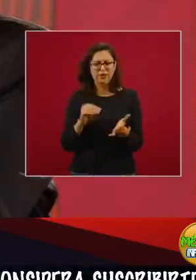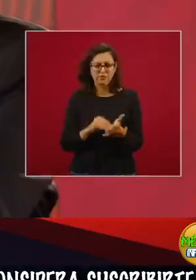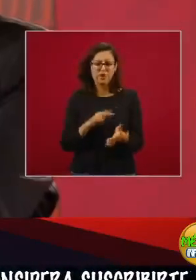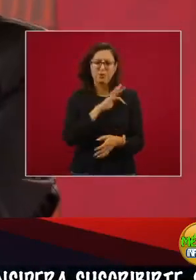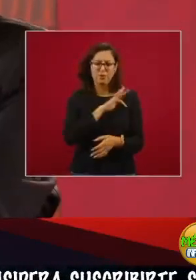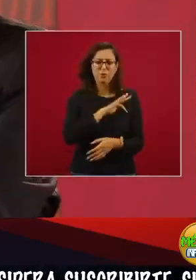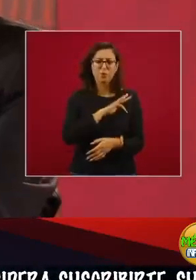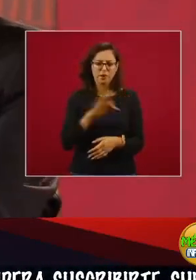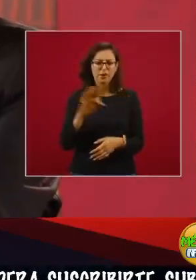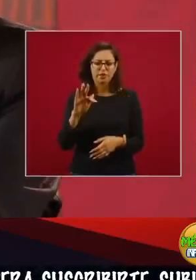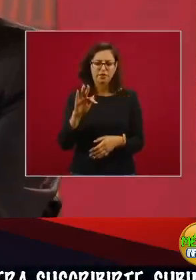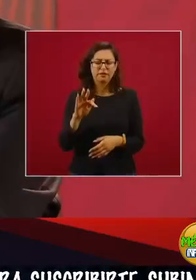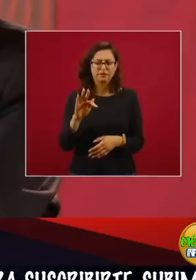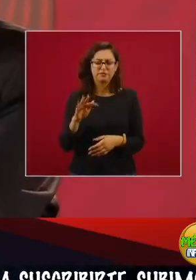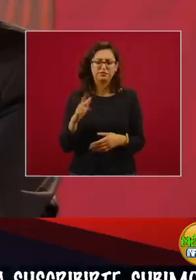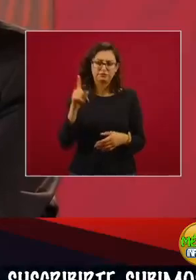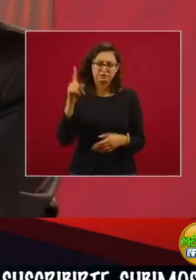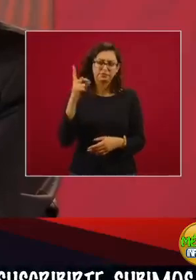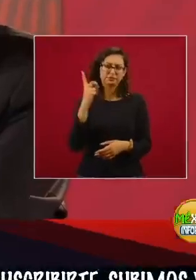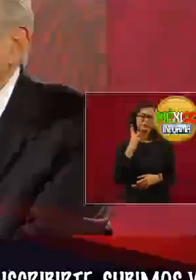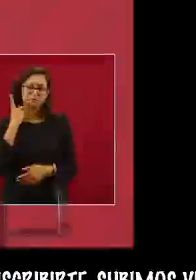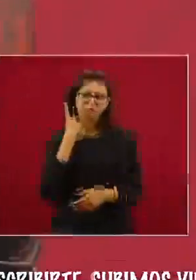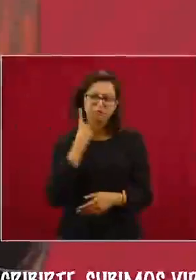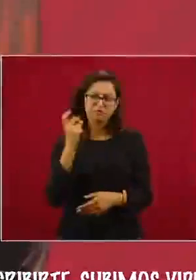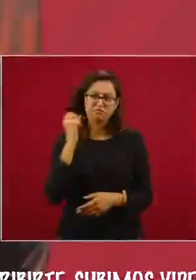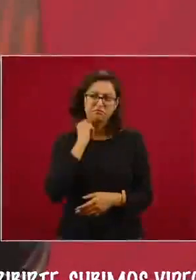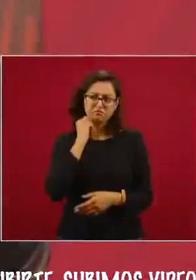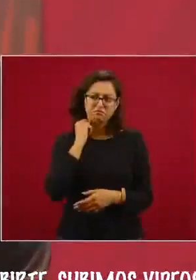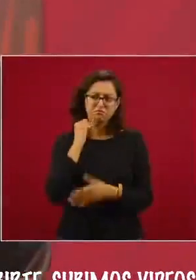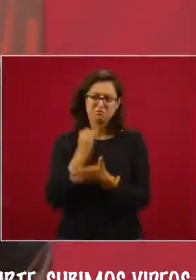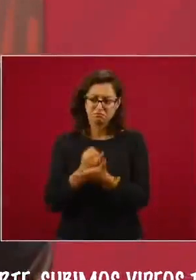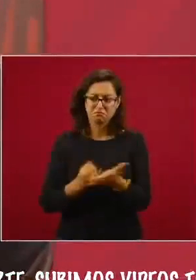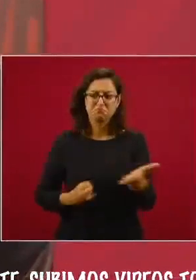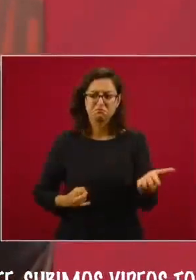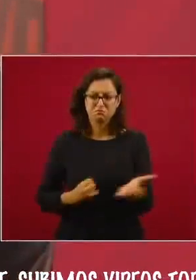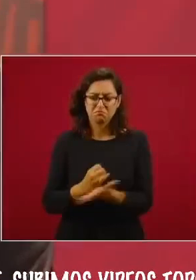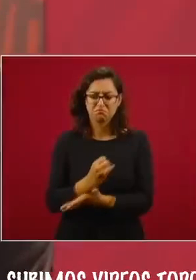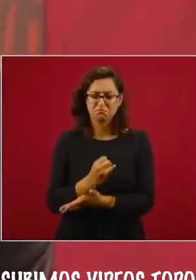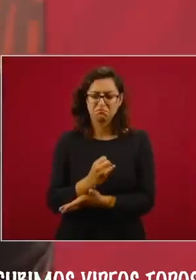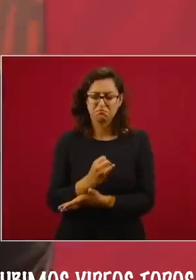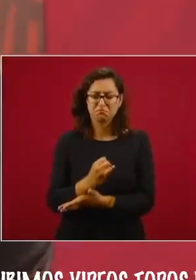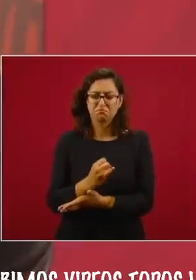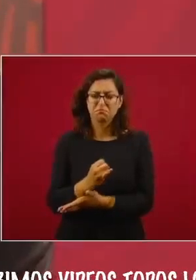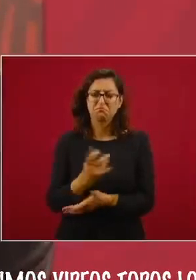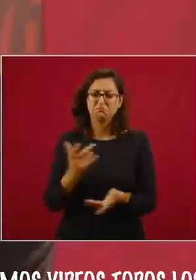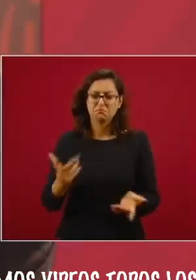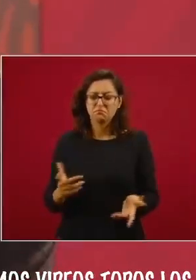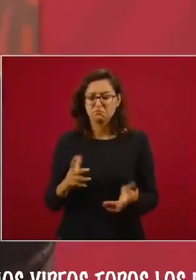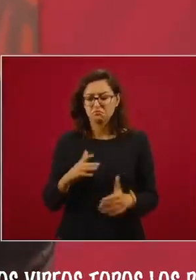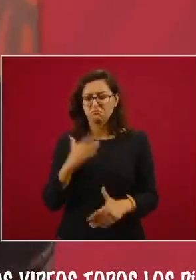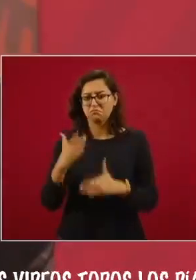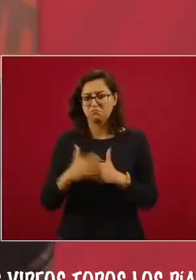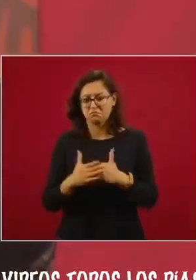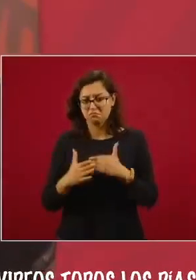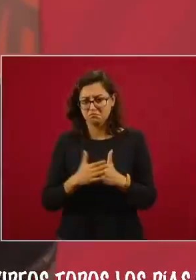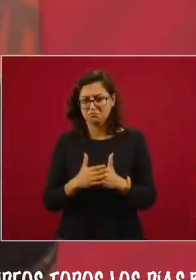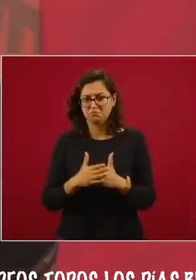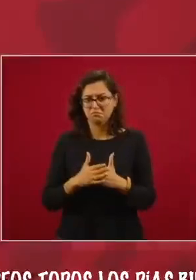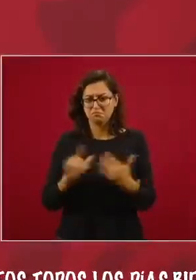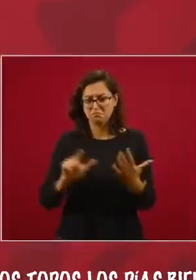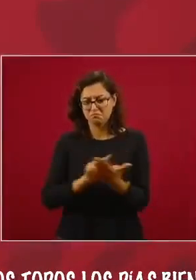En la Cámara de Diputados, en la Cámara de Senadores, puede llevarse a cabo esa modificación